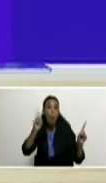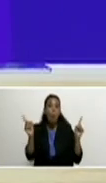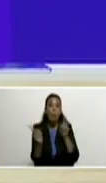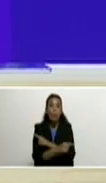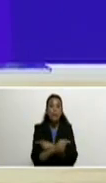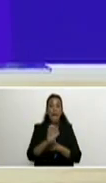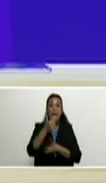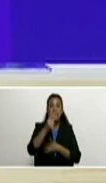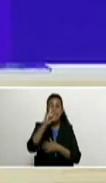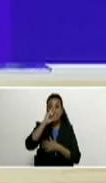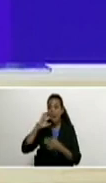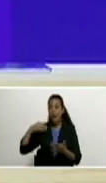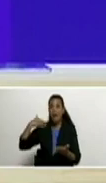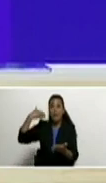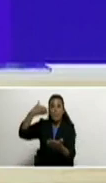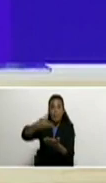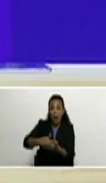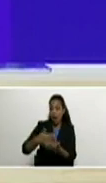hace 10 años para acá.